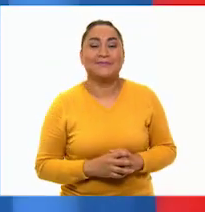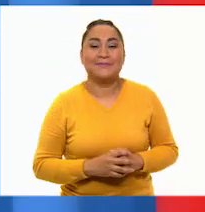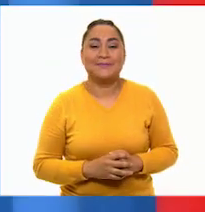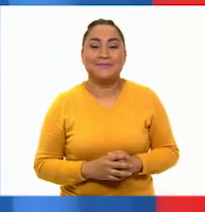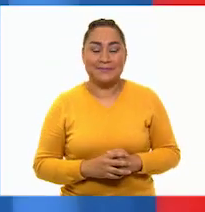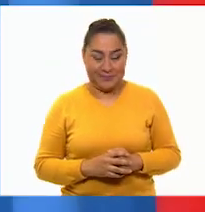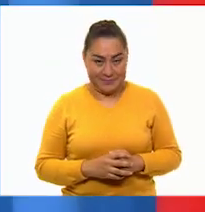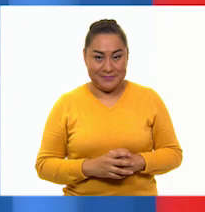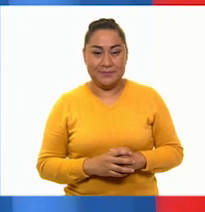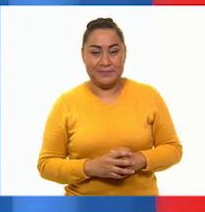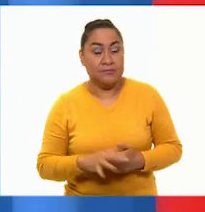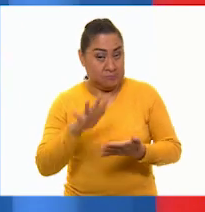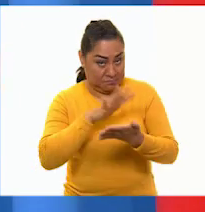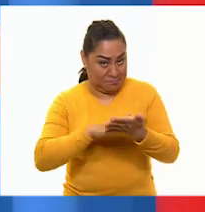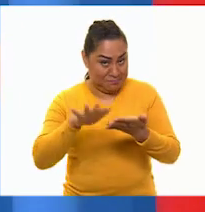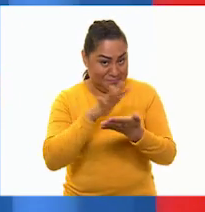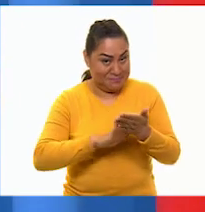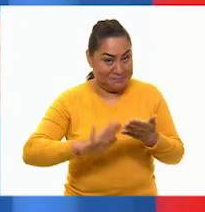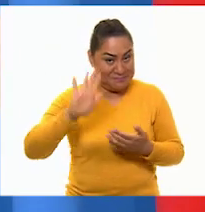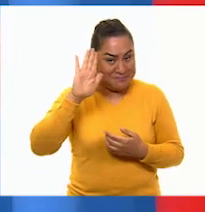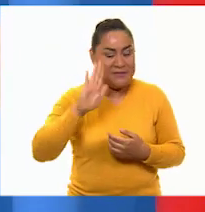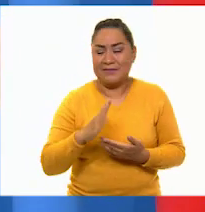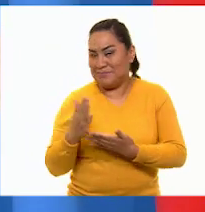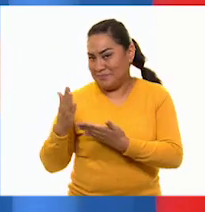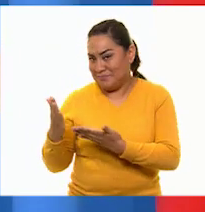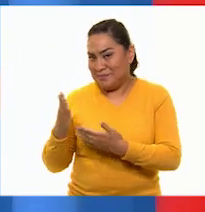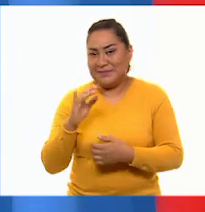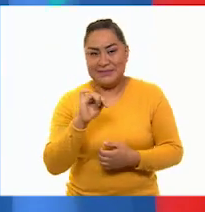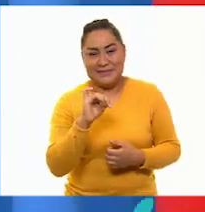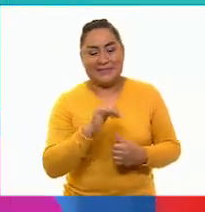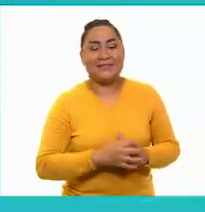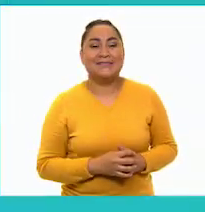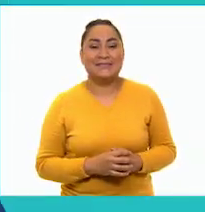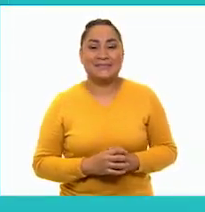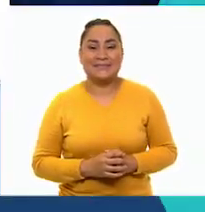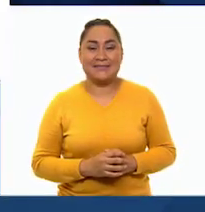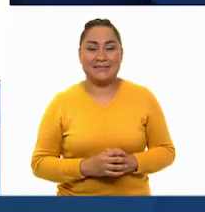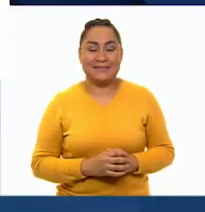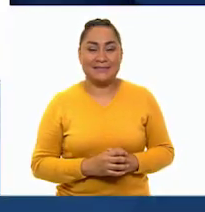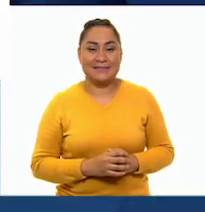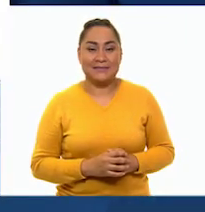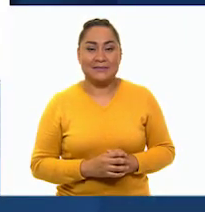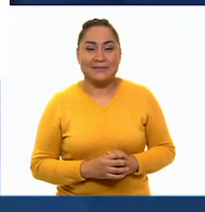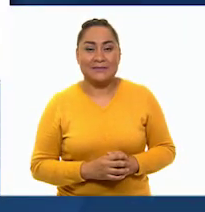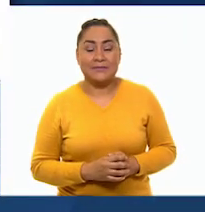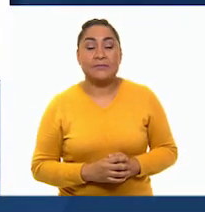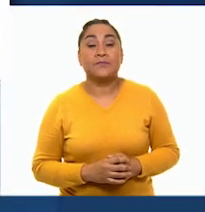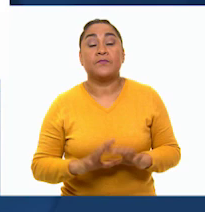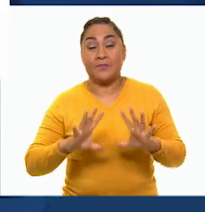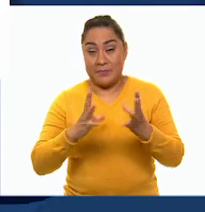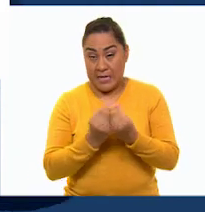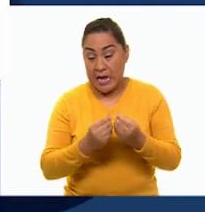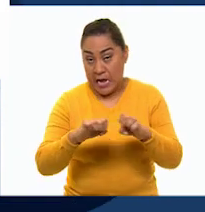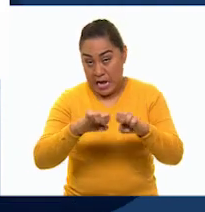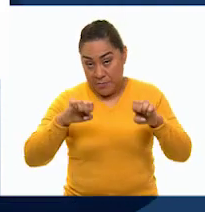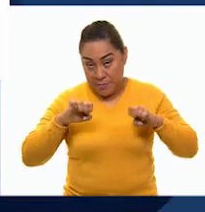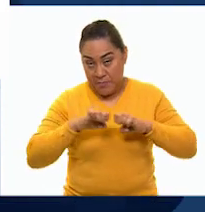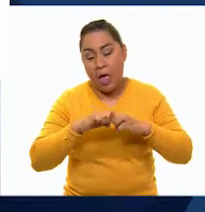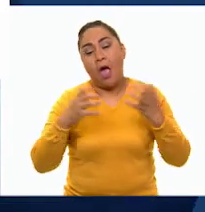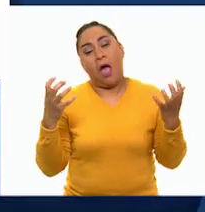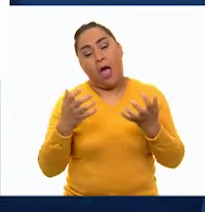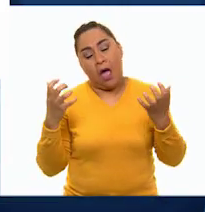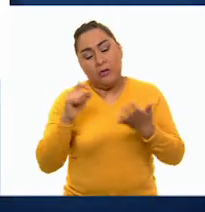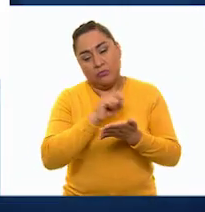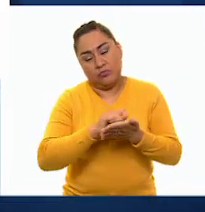bien. Maestra, ¿lo puedo leer? Adelante, por favor. Muy bien, pongan atención. En equipos, resuelvan los siguientes